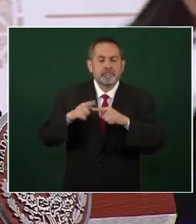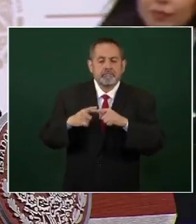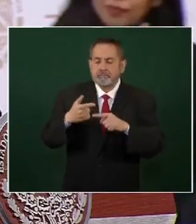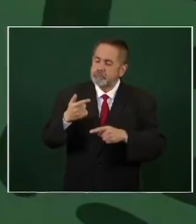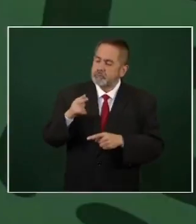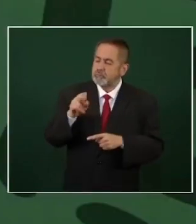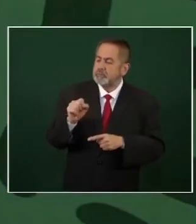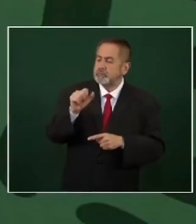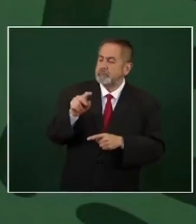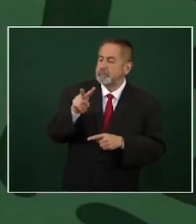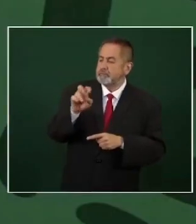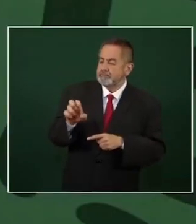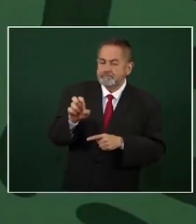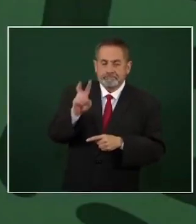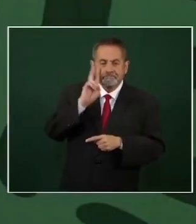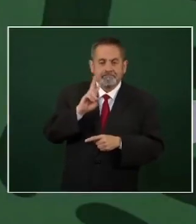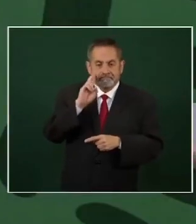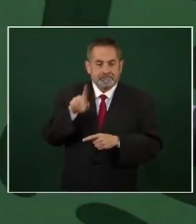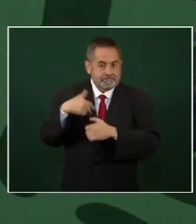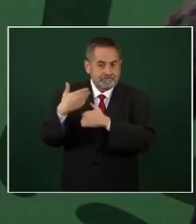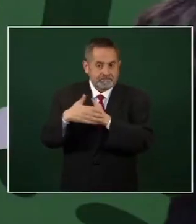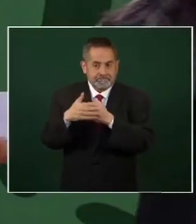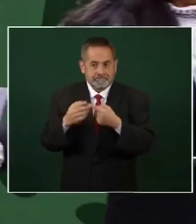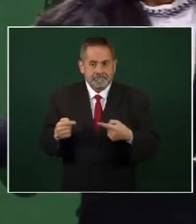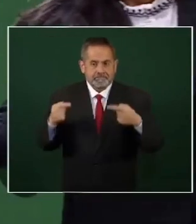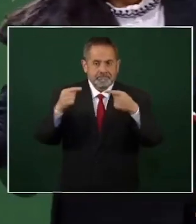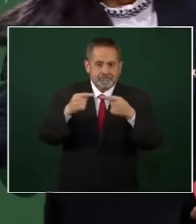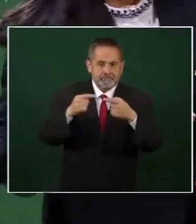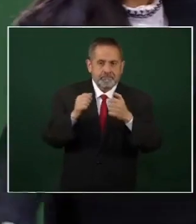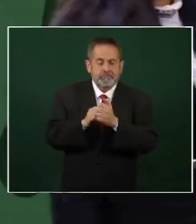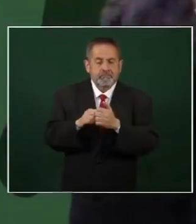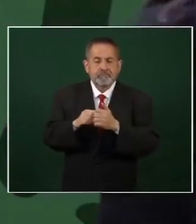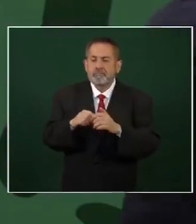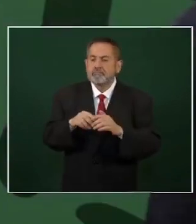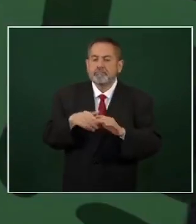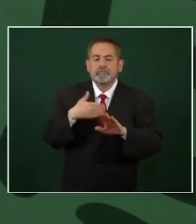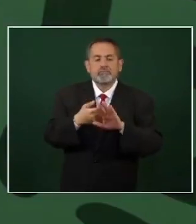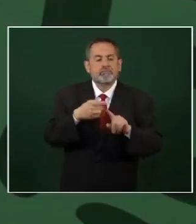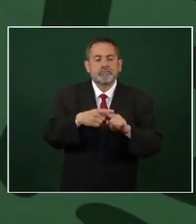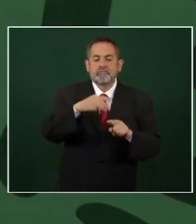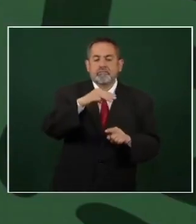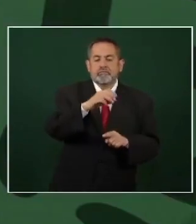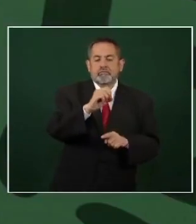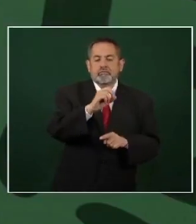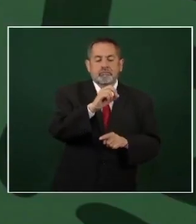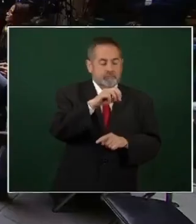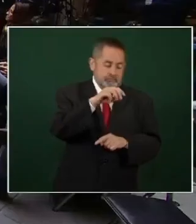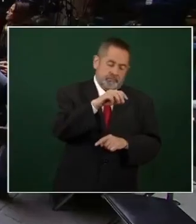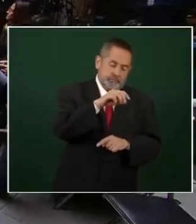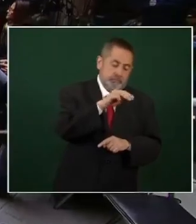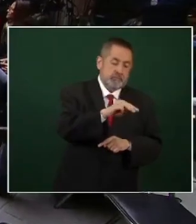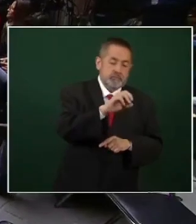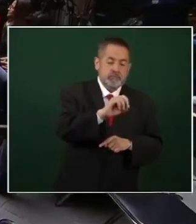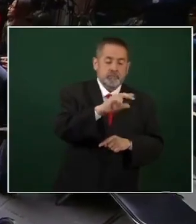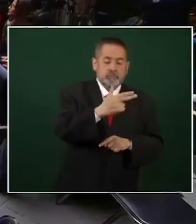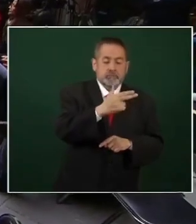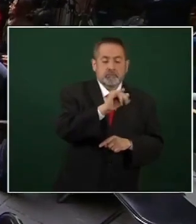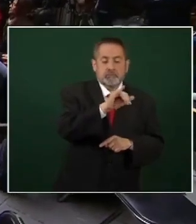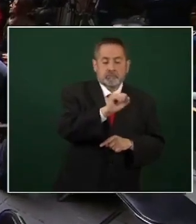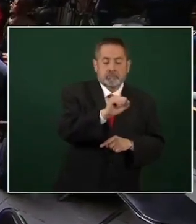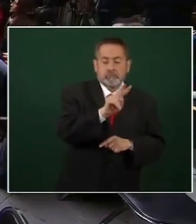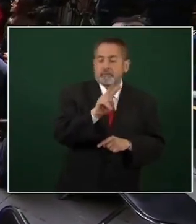Guasave va contra Mochis, y ese equipo pues está